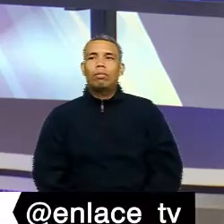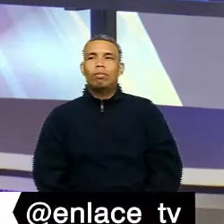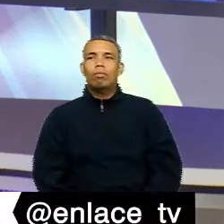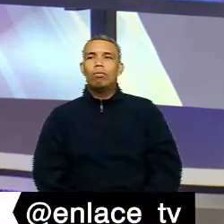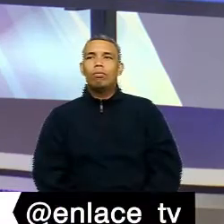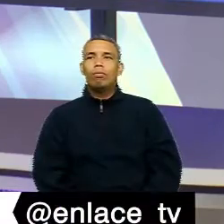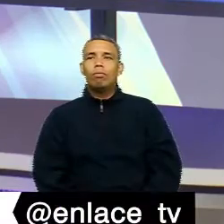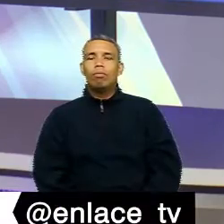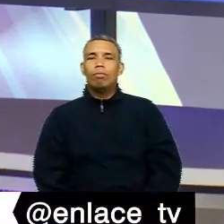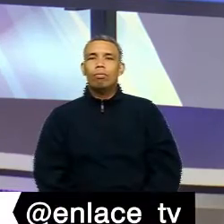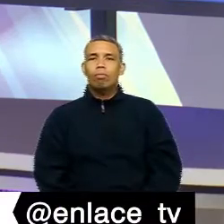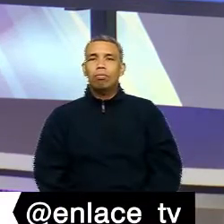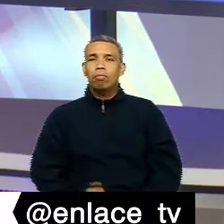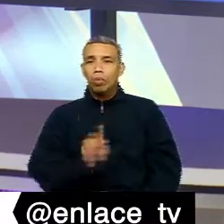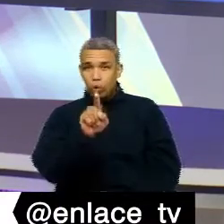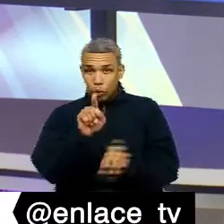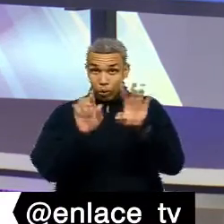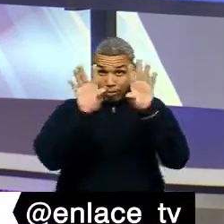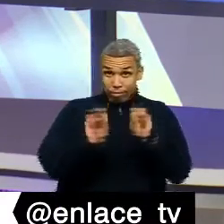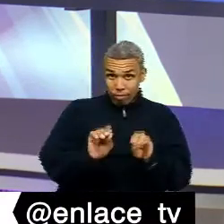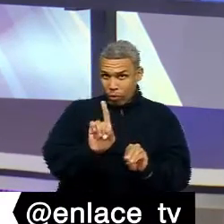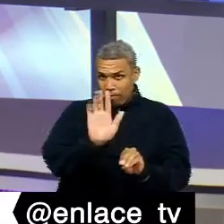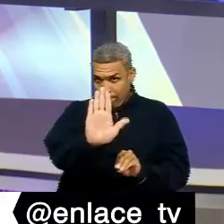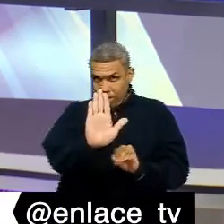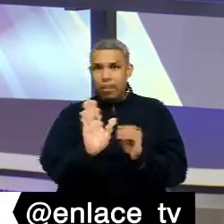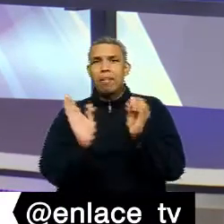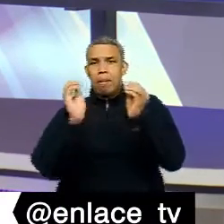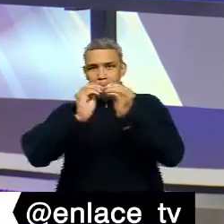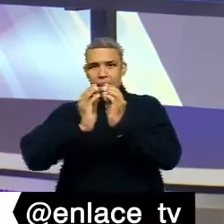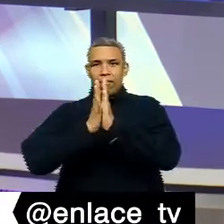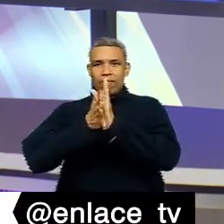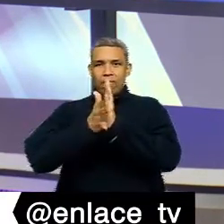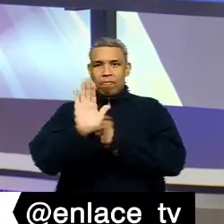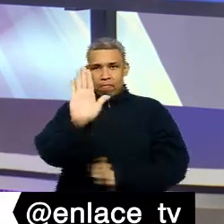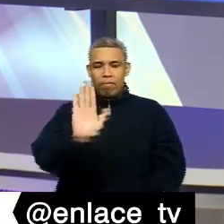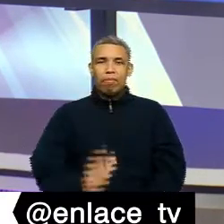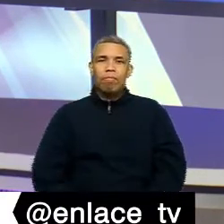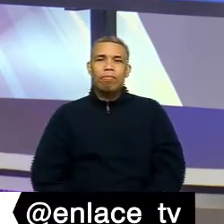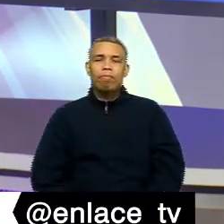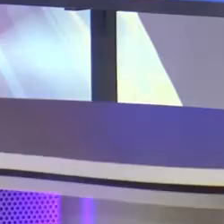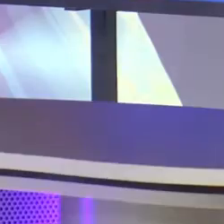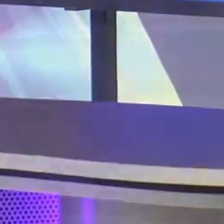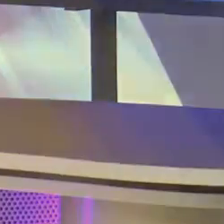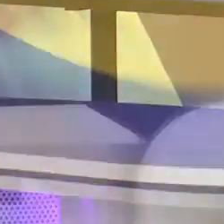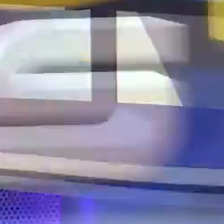Y ustedes no se despeguen porque ya regresamos con más información a Enlace Noticias.